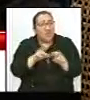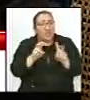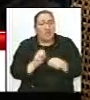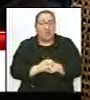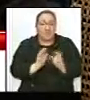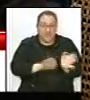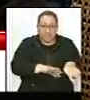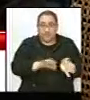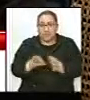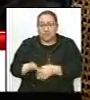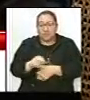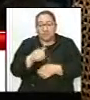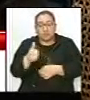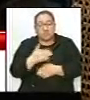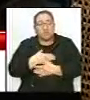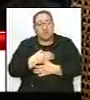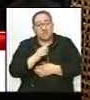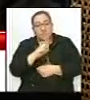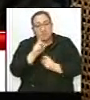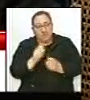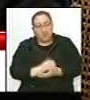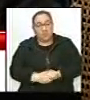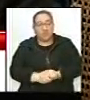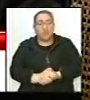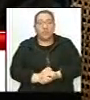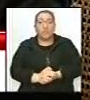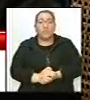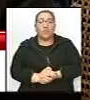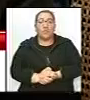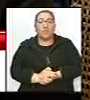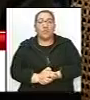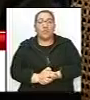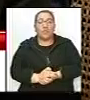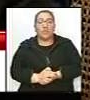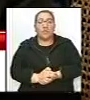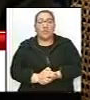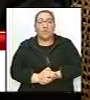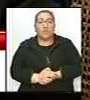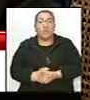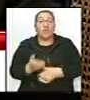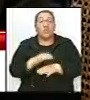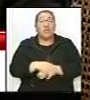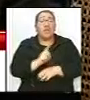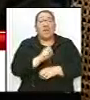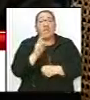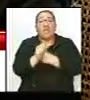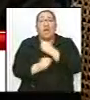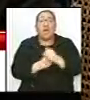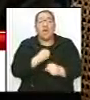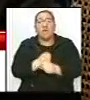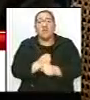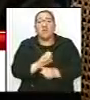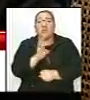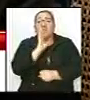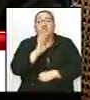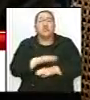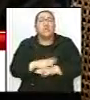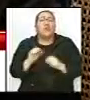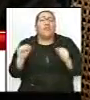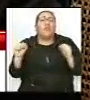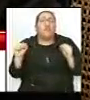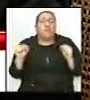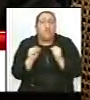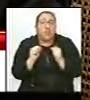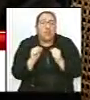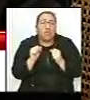otro, presidente, mi consulta, es bien el tema, y cada año hablamos de heladas, cada año hablamos